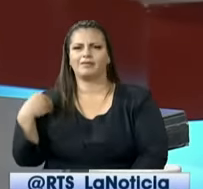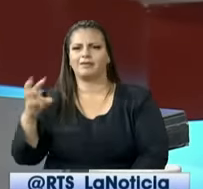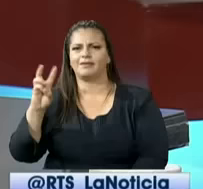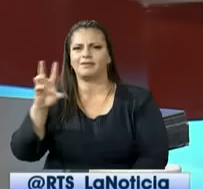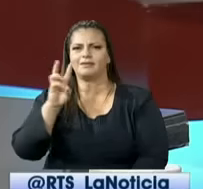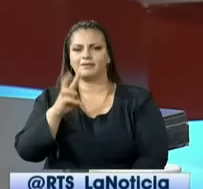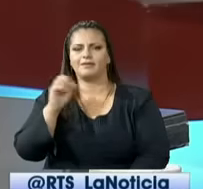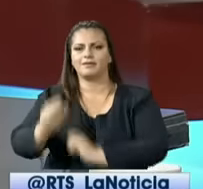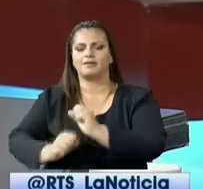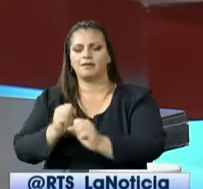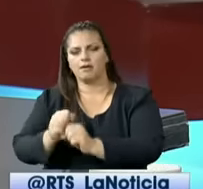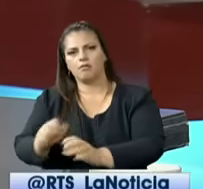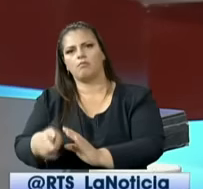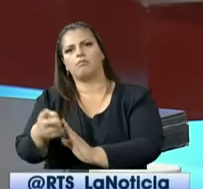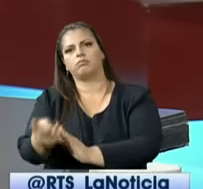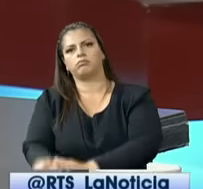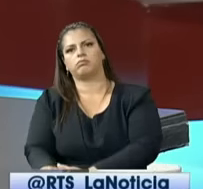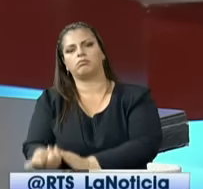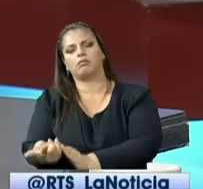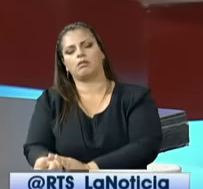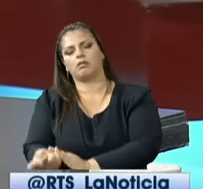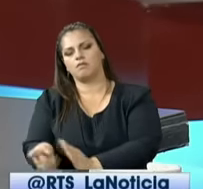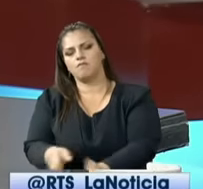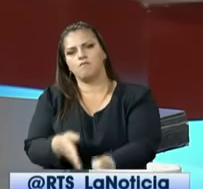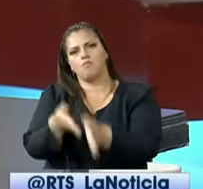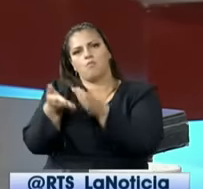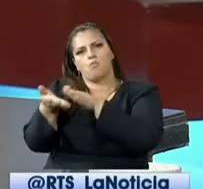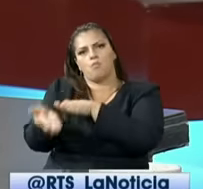deceso fue por inhalación de gases tóxicos.